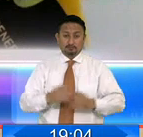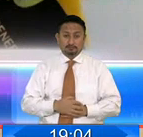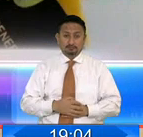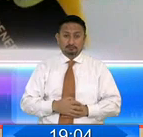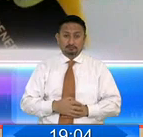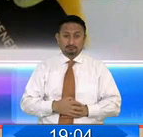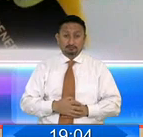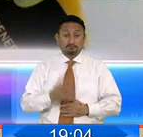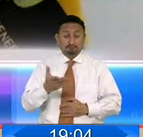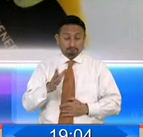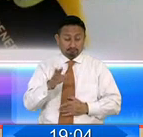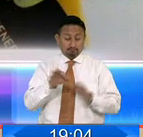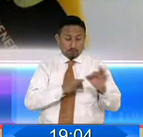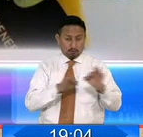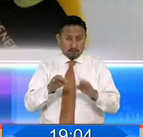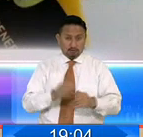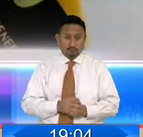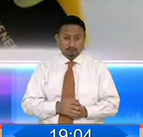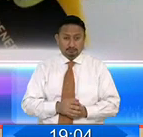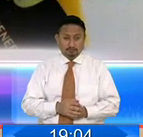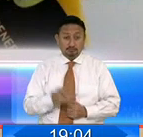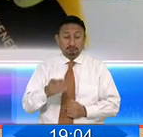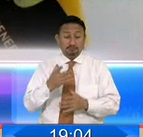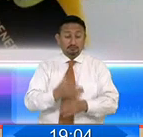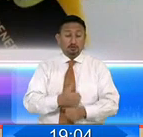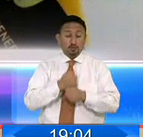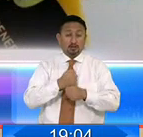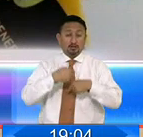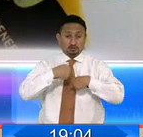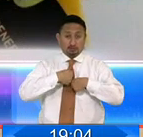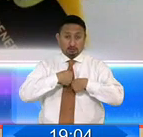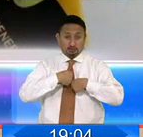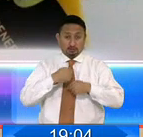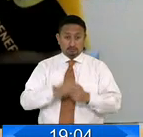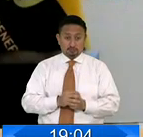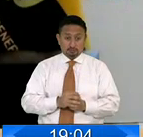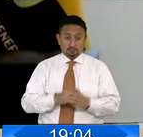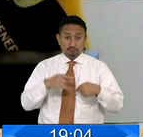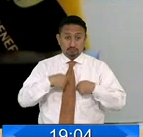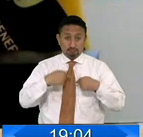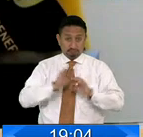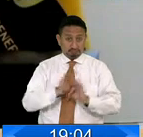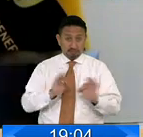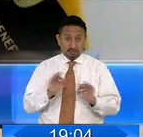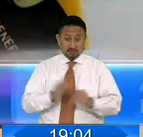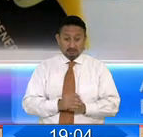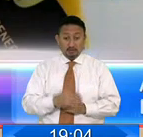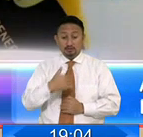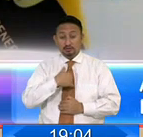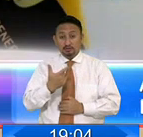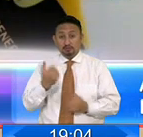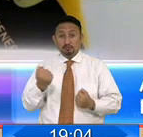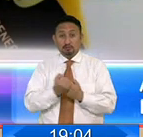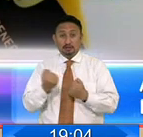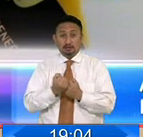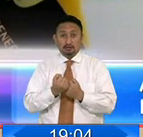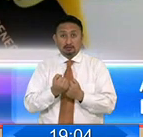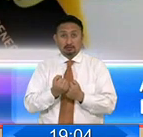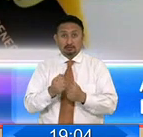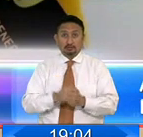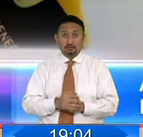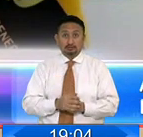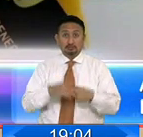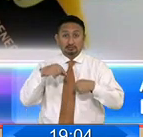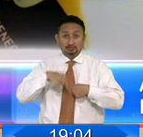y aclara se pueda pensar que nosotros no la estamos haciendo porque estamos subsidiando un sistema y nos hemos